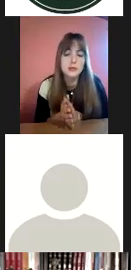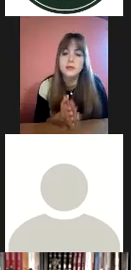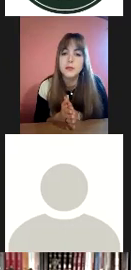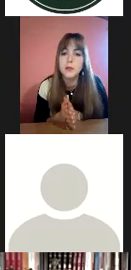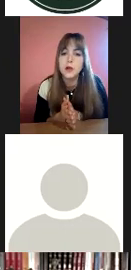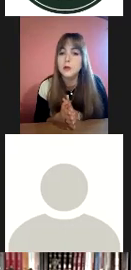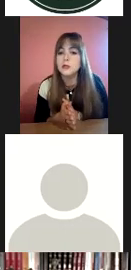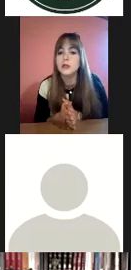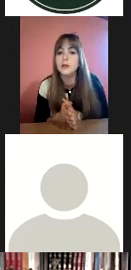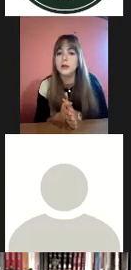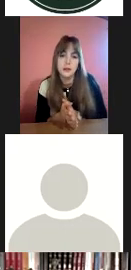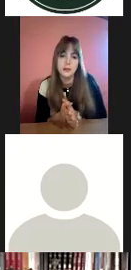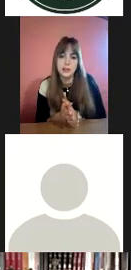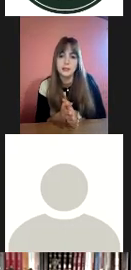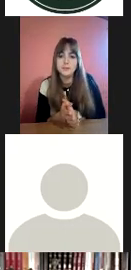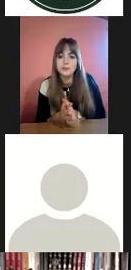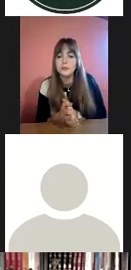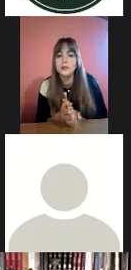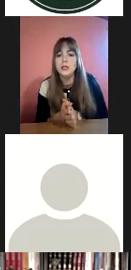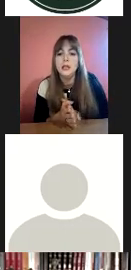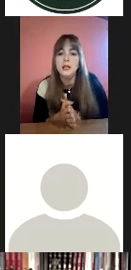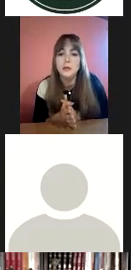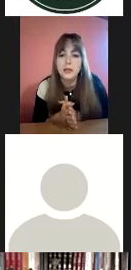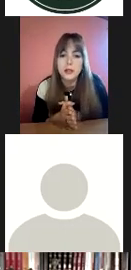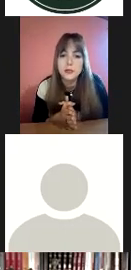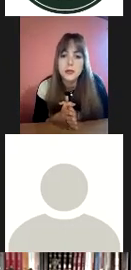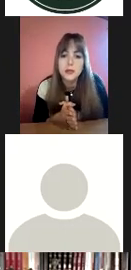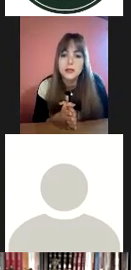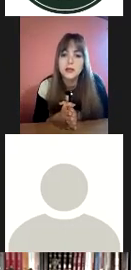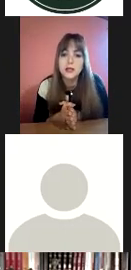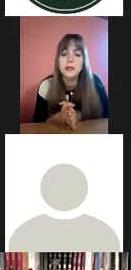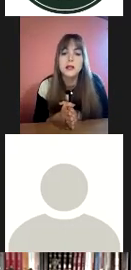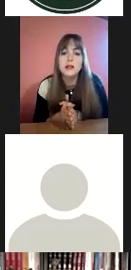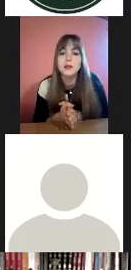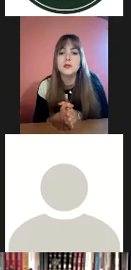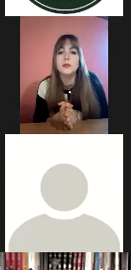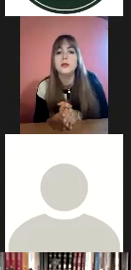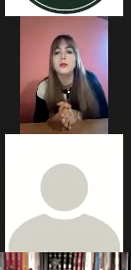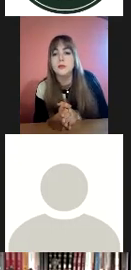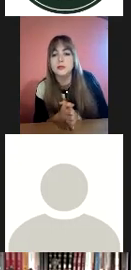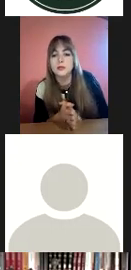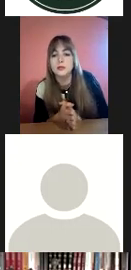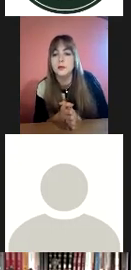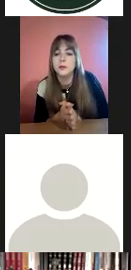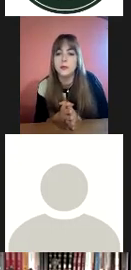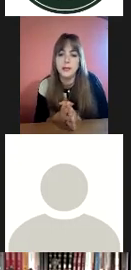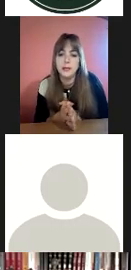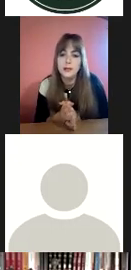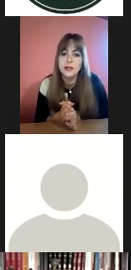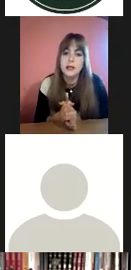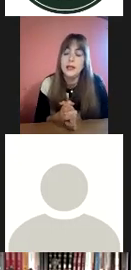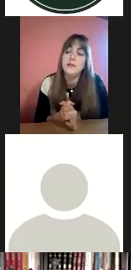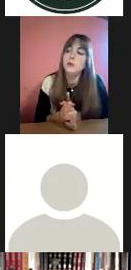argentina, buscamos otro tipo de herramientas. Proteger sus vidas a través de la Ley de Presupuestos Mínimos de Fauna